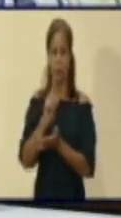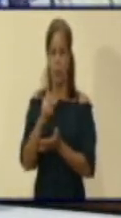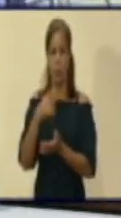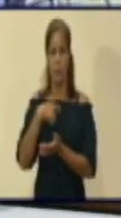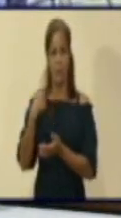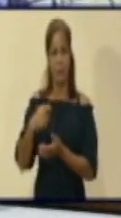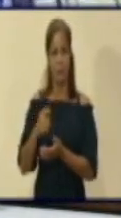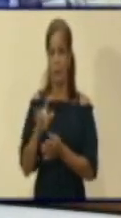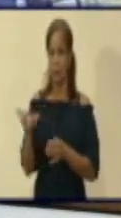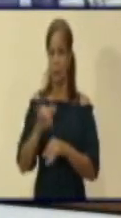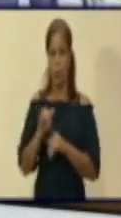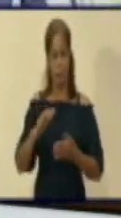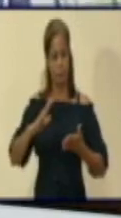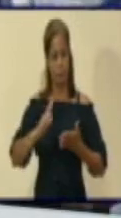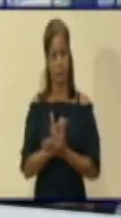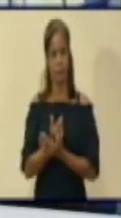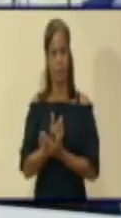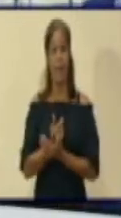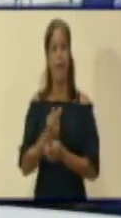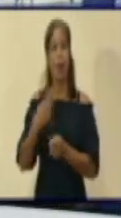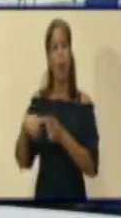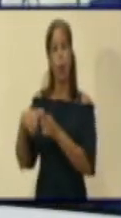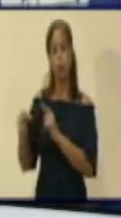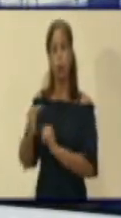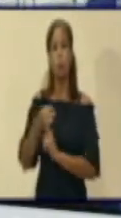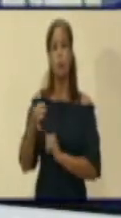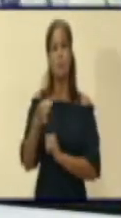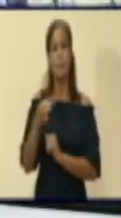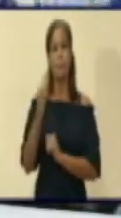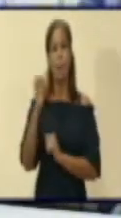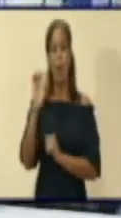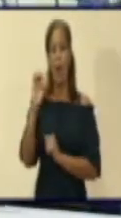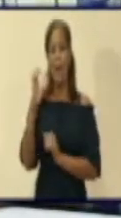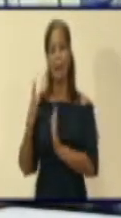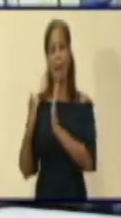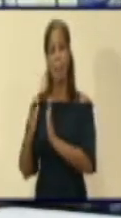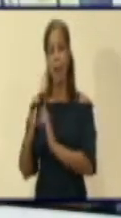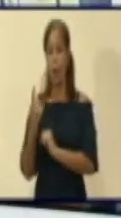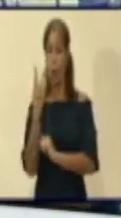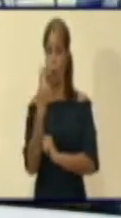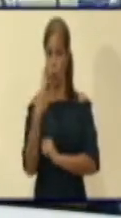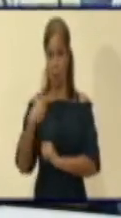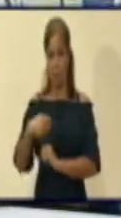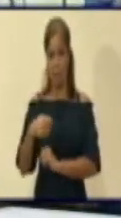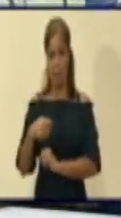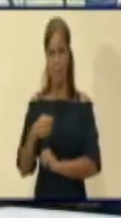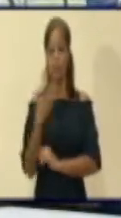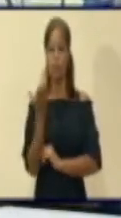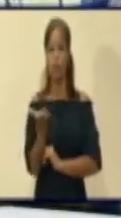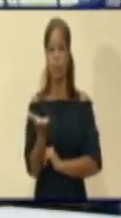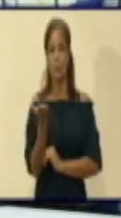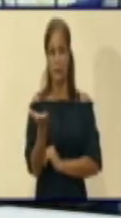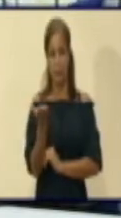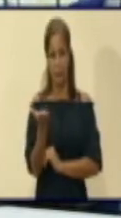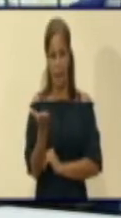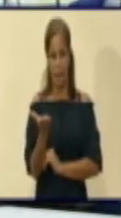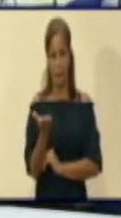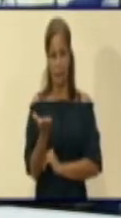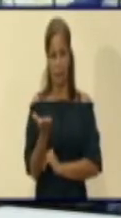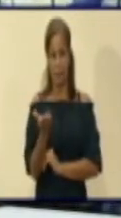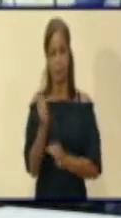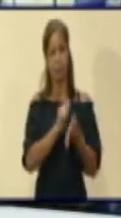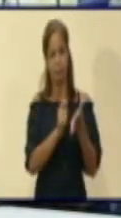se le cancela. En el caso del resto de los municipios que están en fase 1, tienen que solicitarla. Se solicita ante los compañeros de la unidad estatal